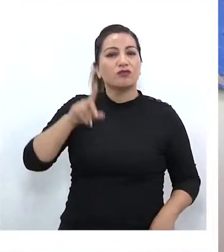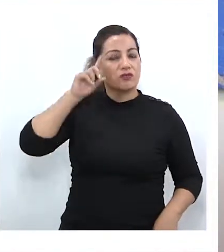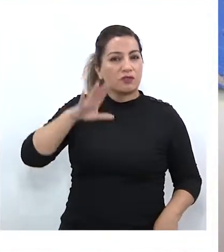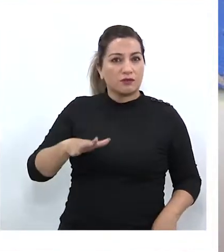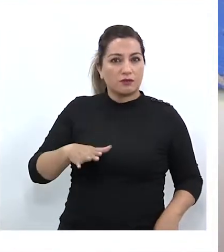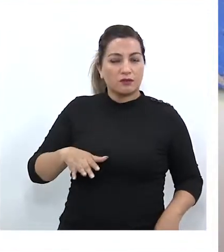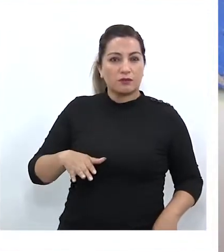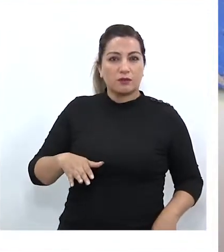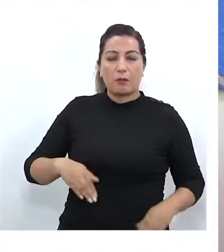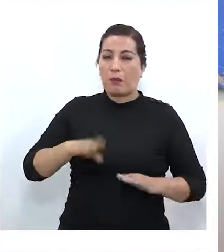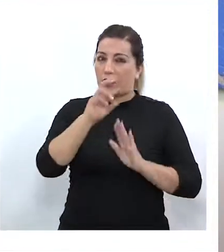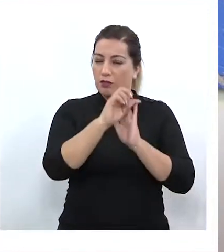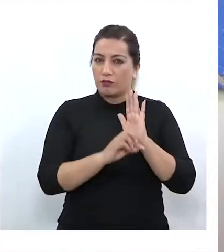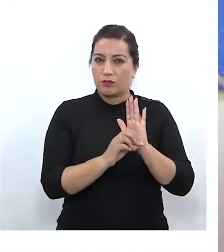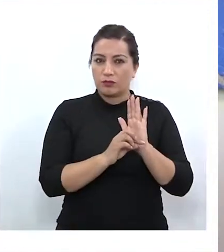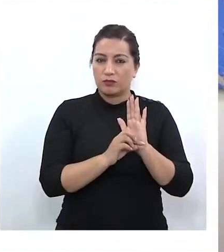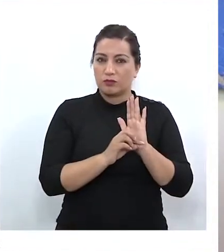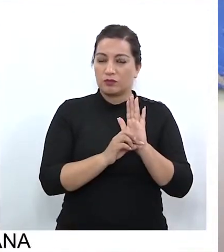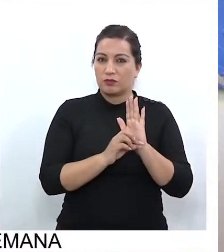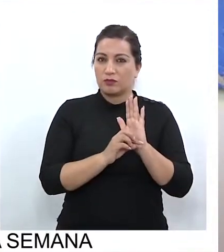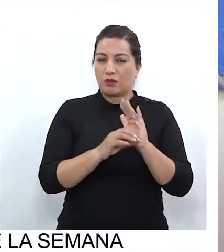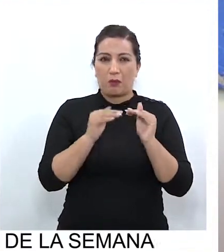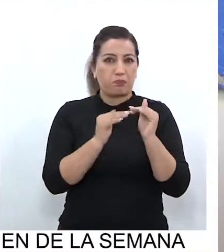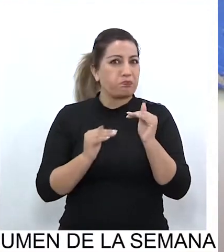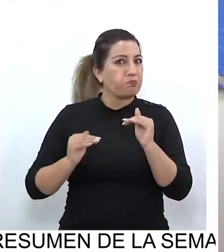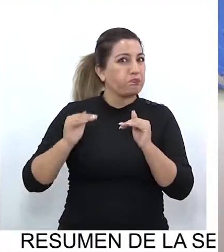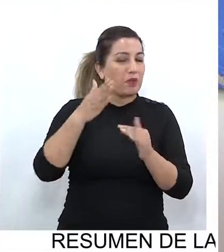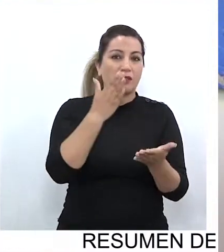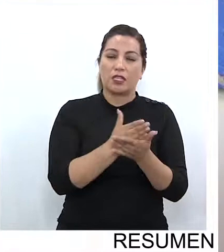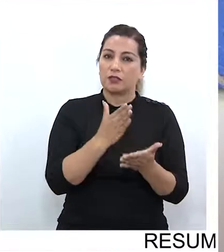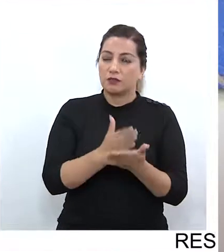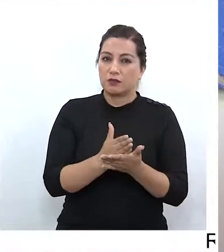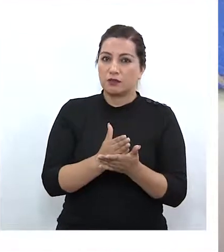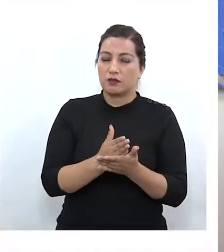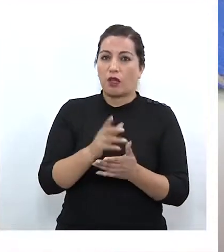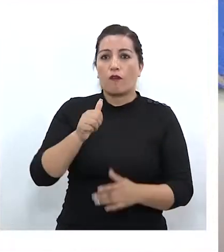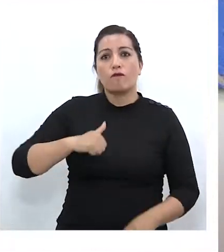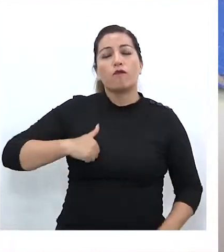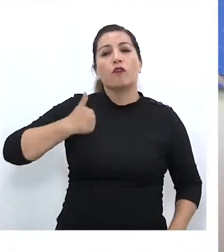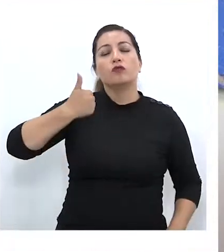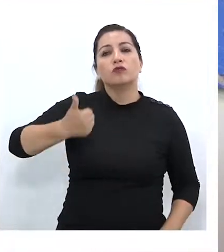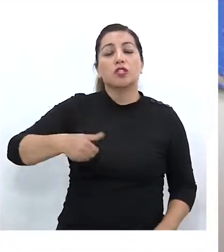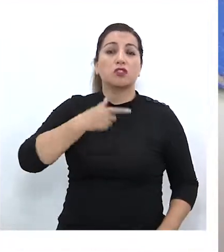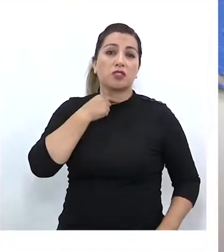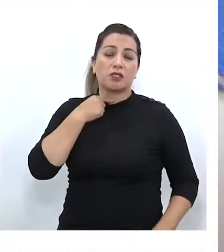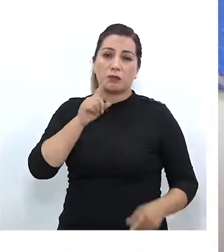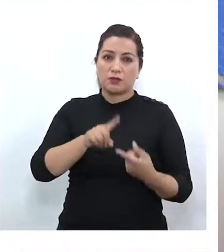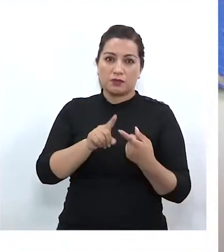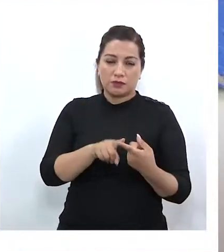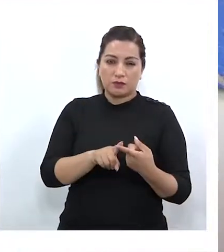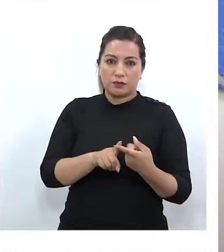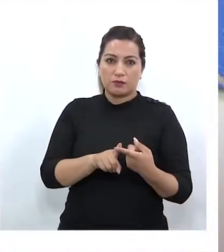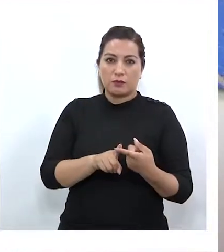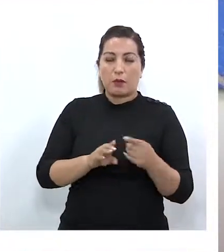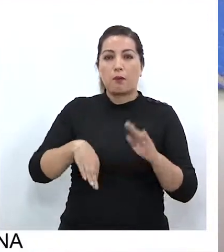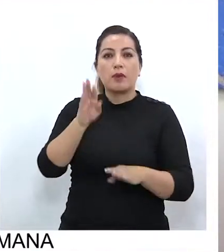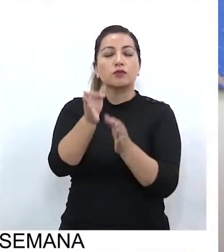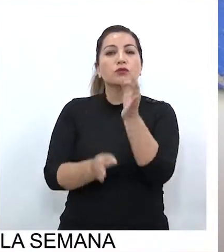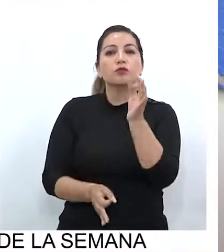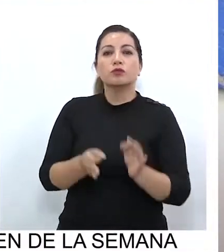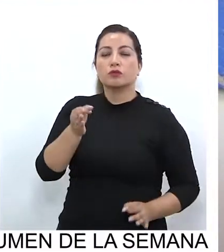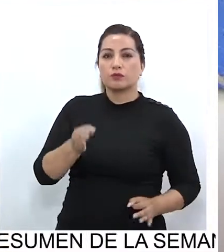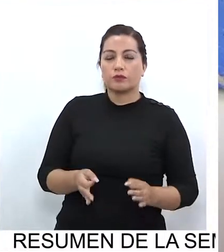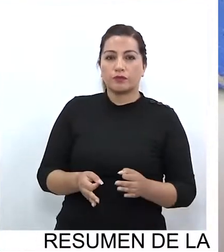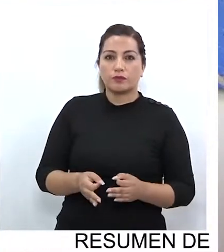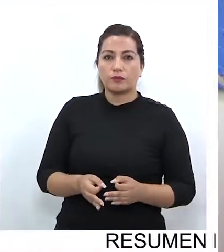esos casos, tratándose además de proyectos de alta exigencia académica y que voluntariamente acceden a este mecanismo de selección, es más justo